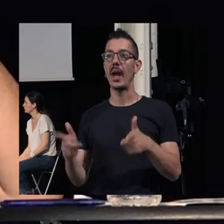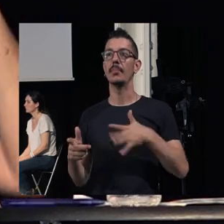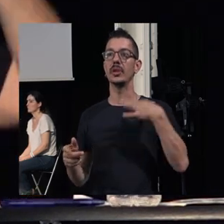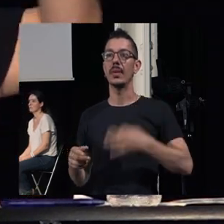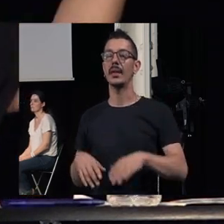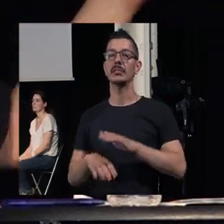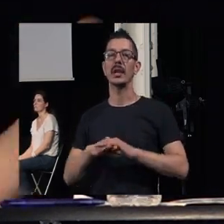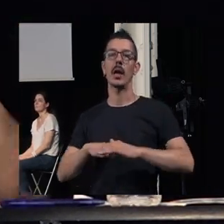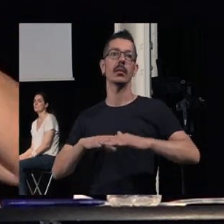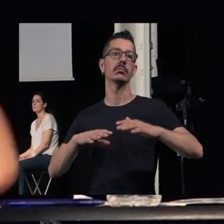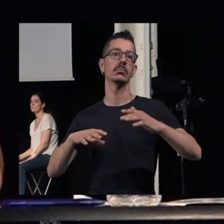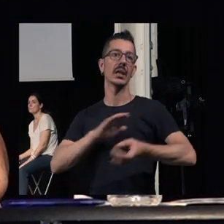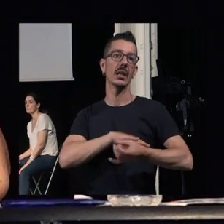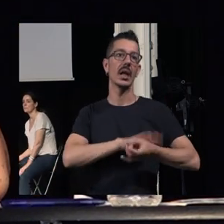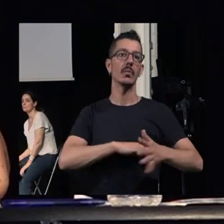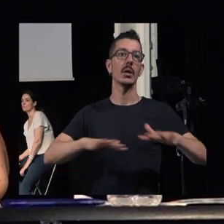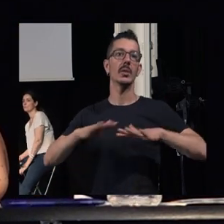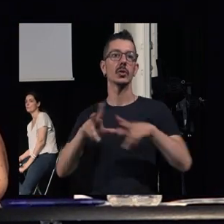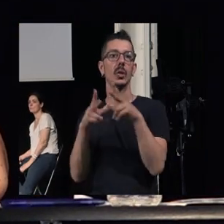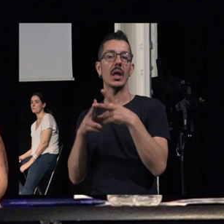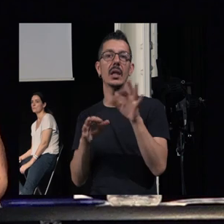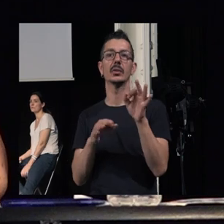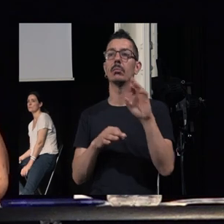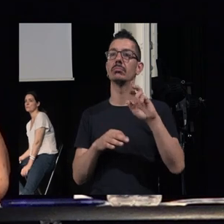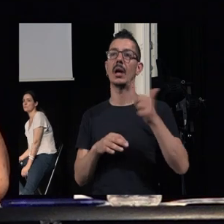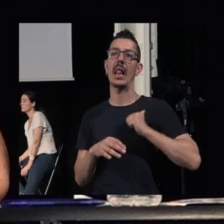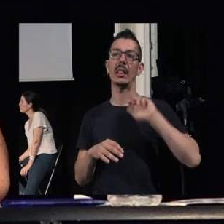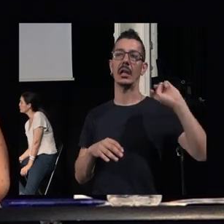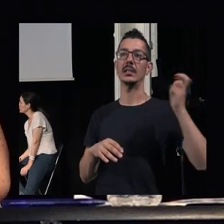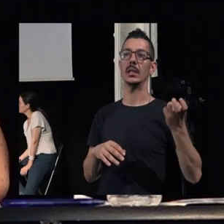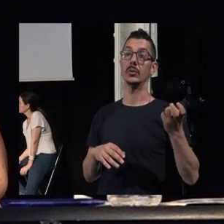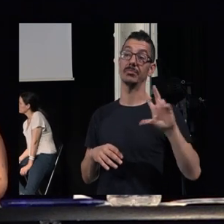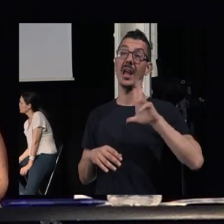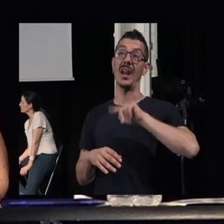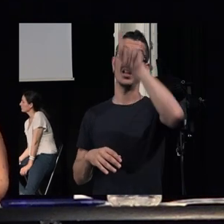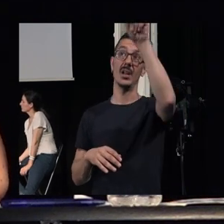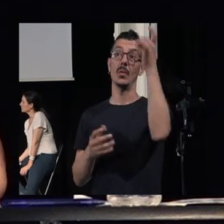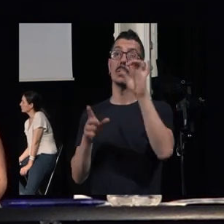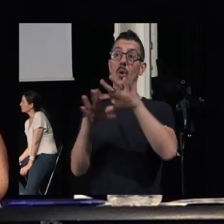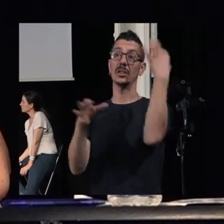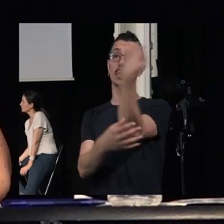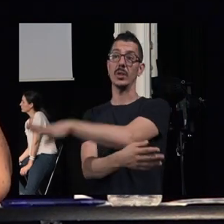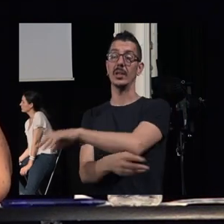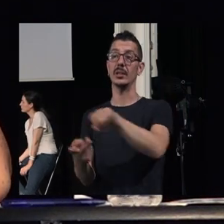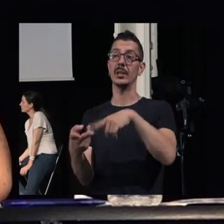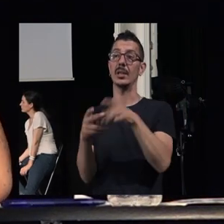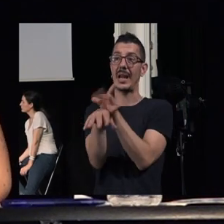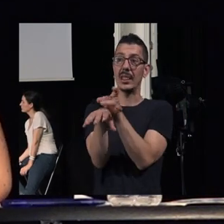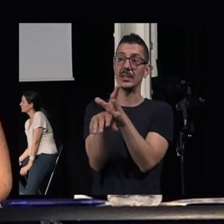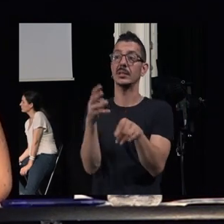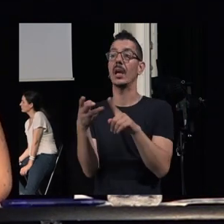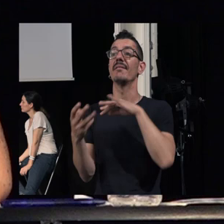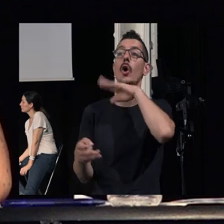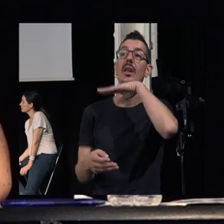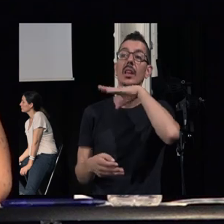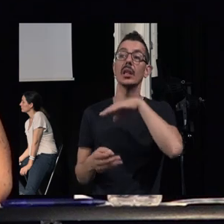políticos alternativos a una Unión Europea excluyente, racista y